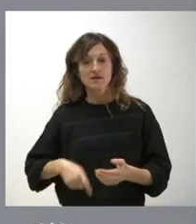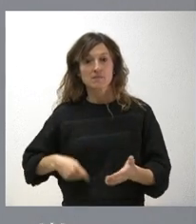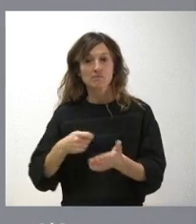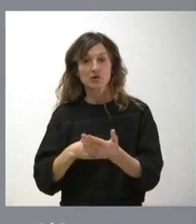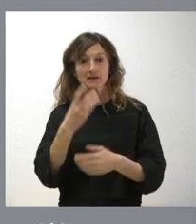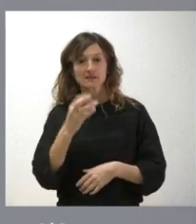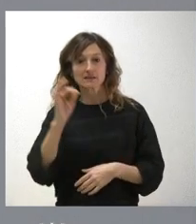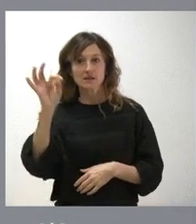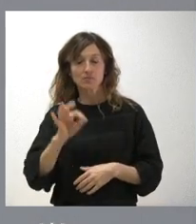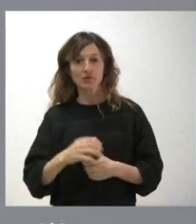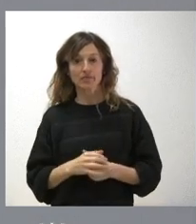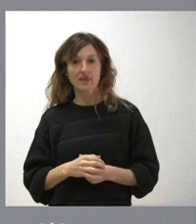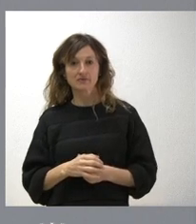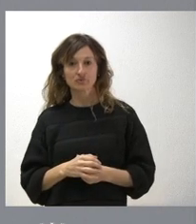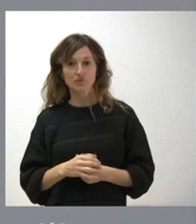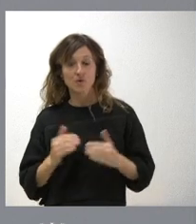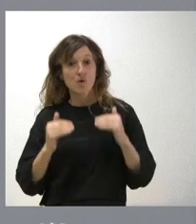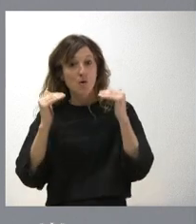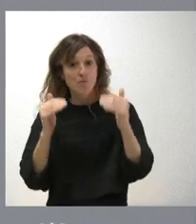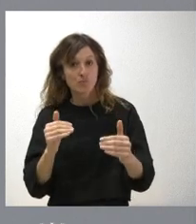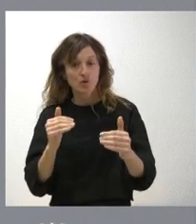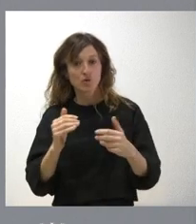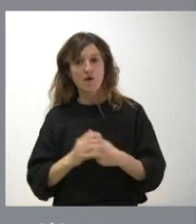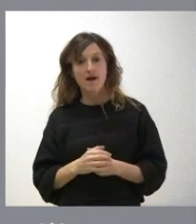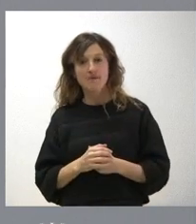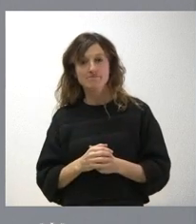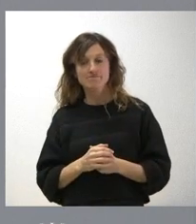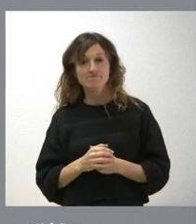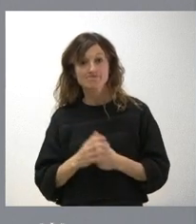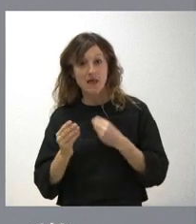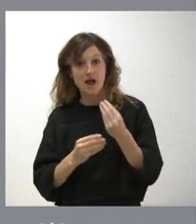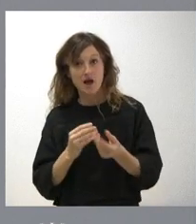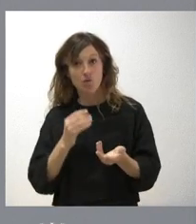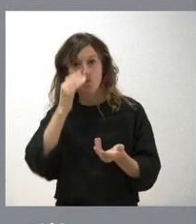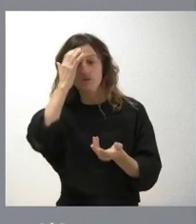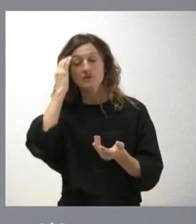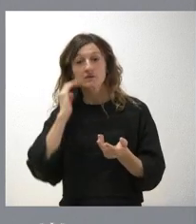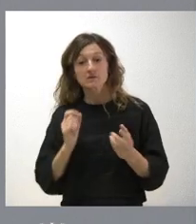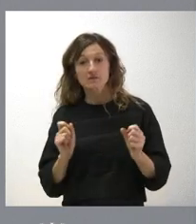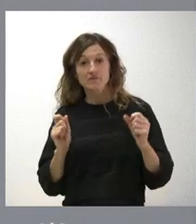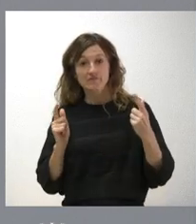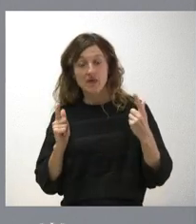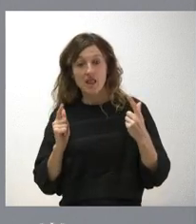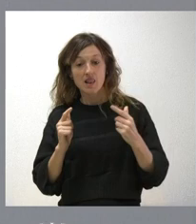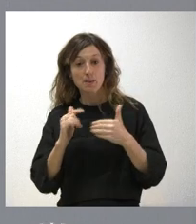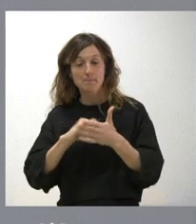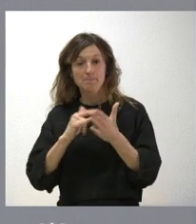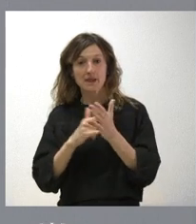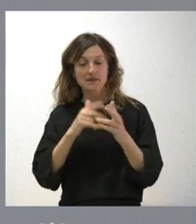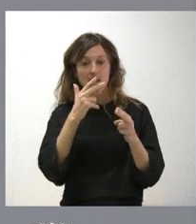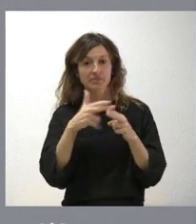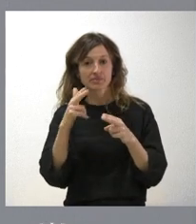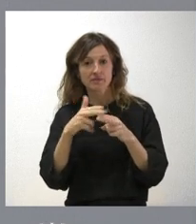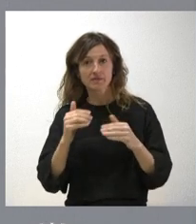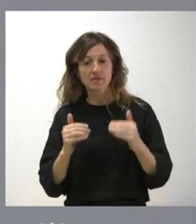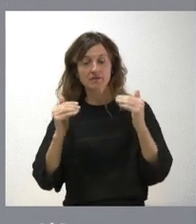adicional qué es lo que hacemos con esta prórroga pues extender durante esa vigencia del plan a una serie de actividades que